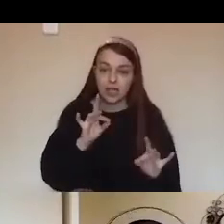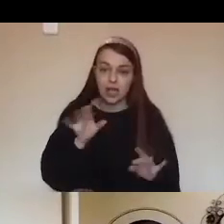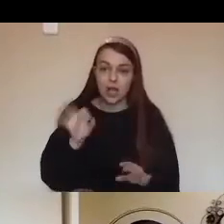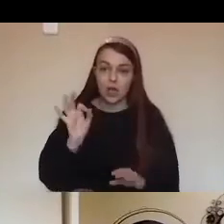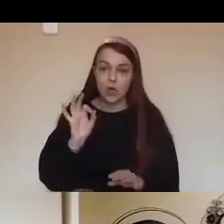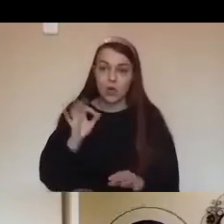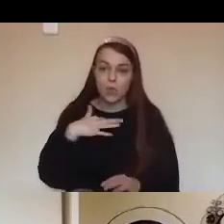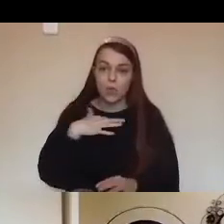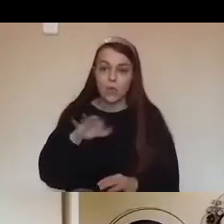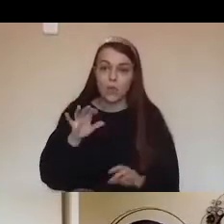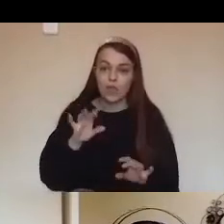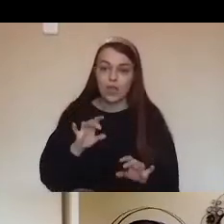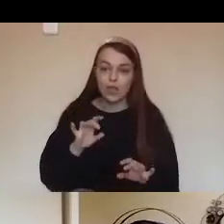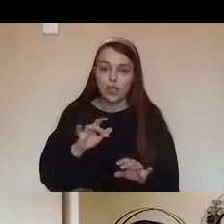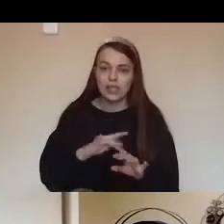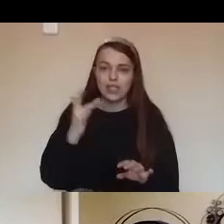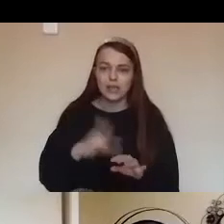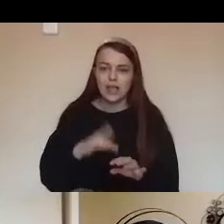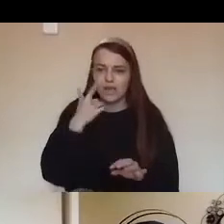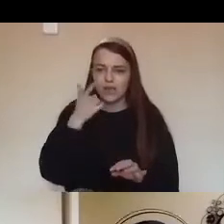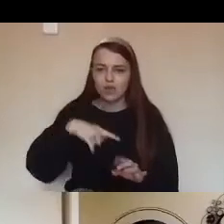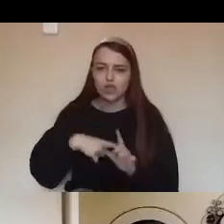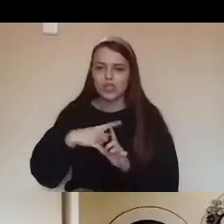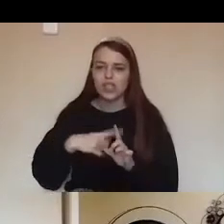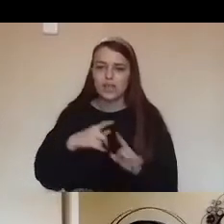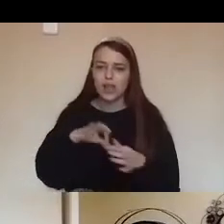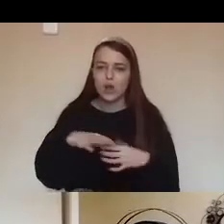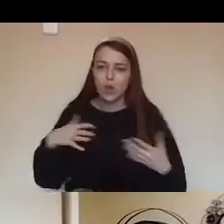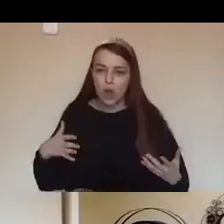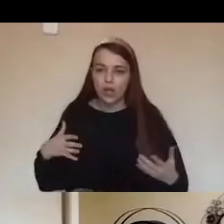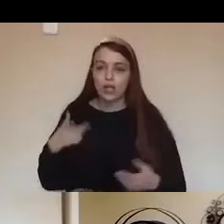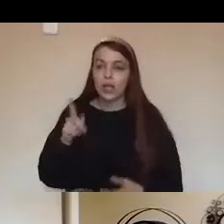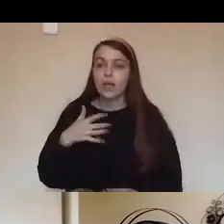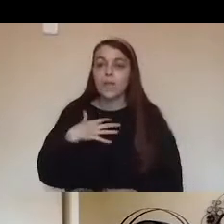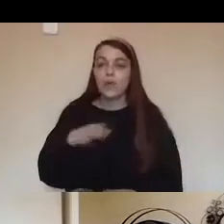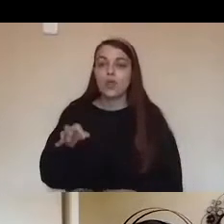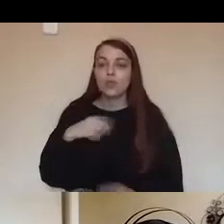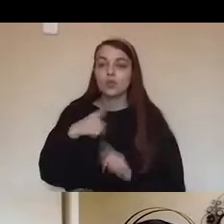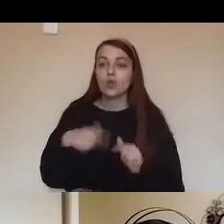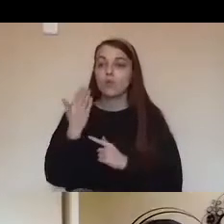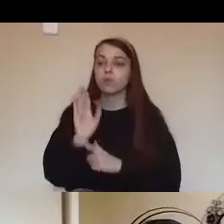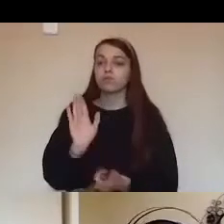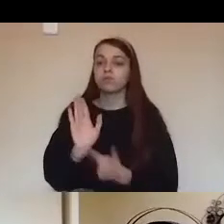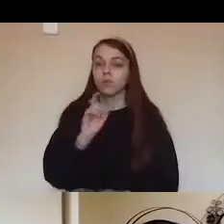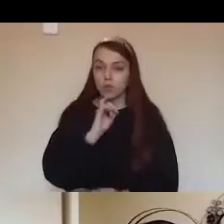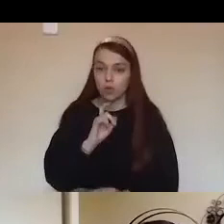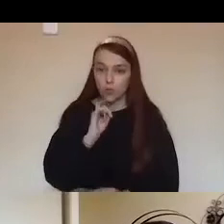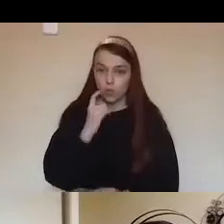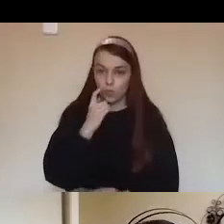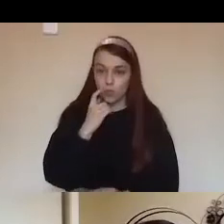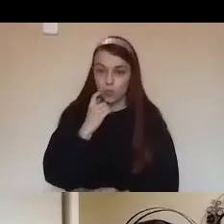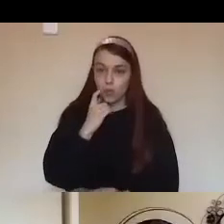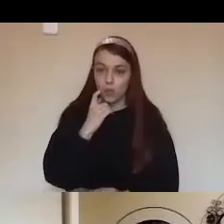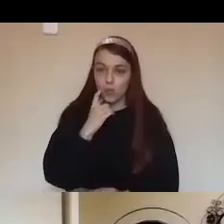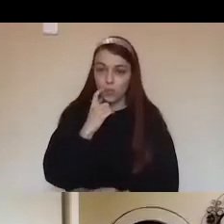ver la accesibilidad, cómo estamos, en qué nivel estamos y cómo también podemos proyectarlo. Desde un punto claro, de vista